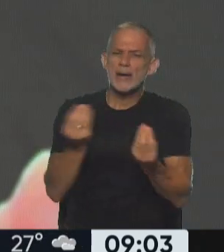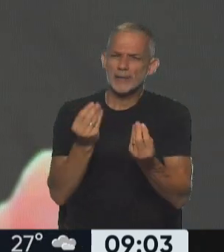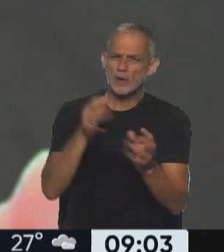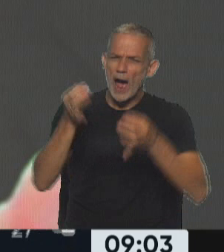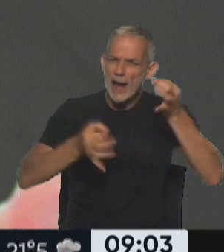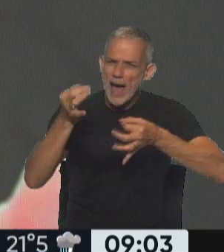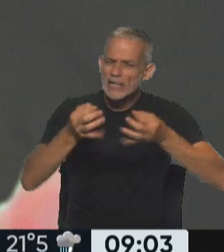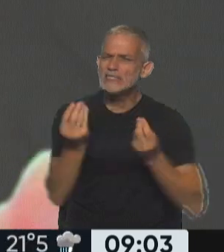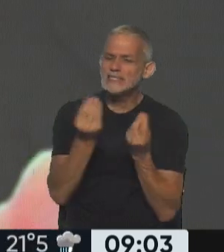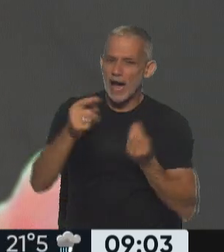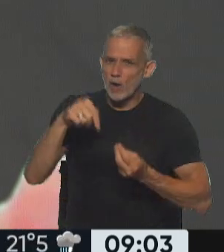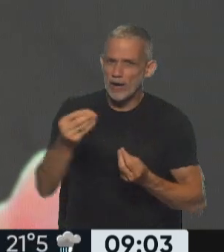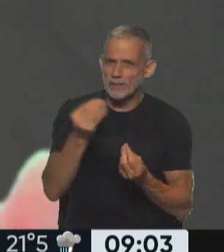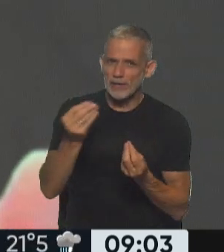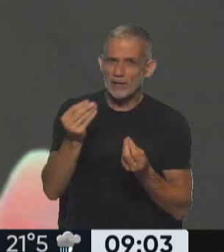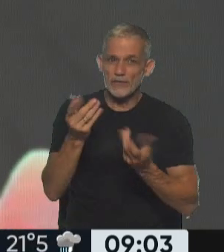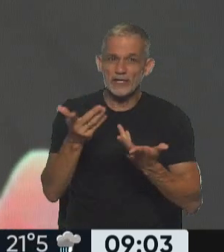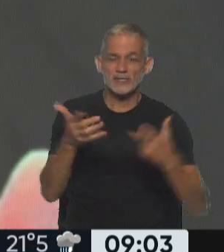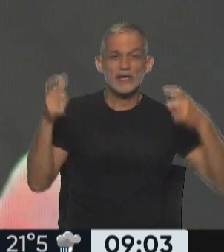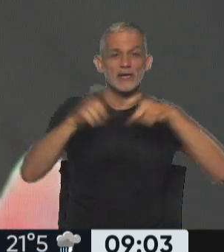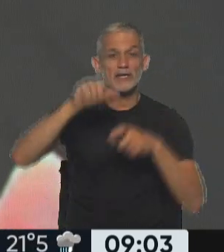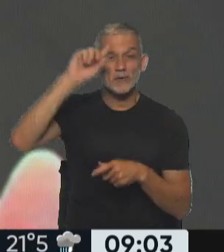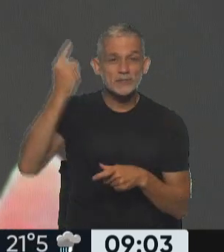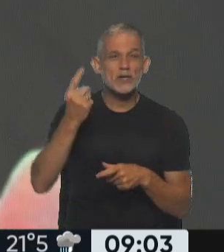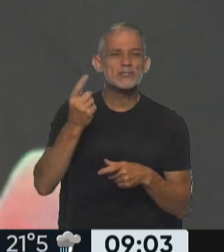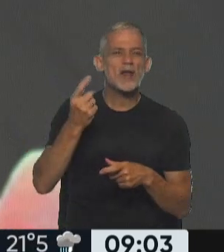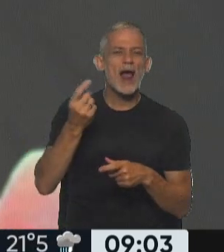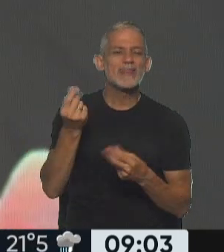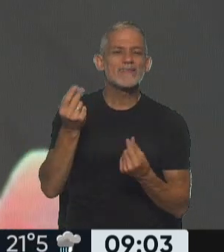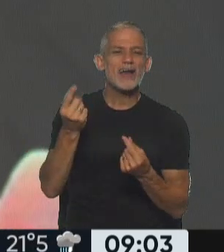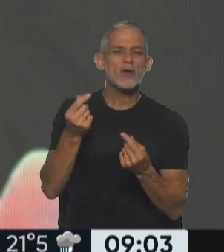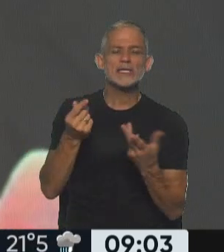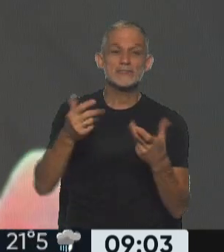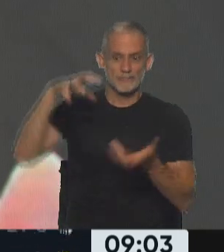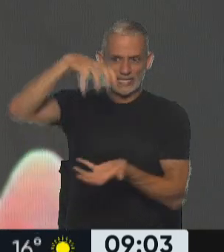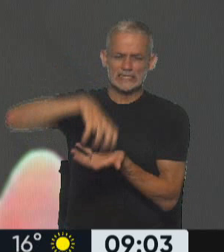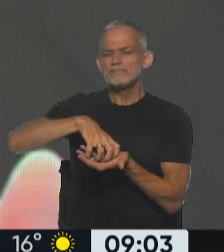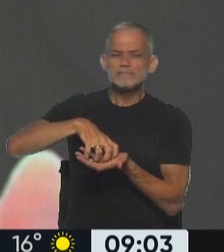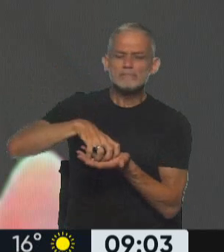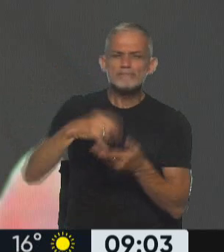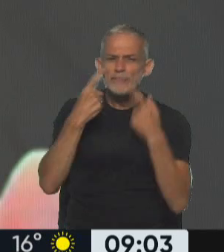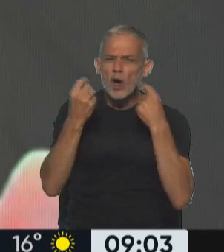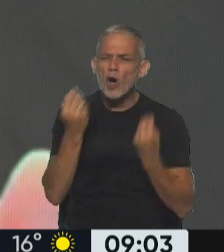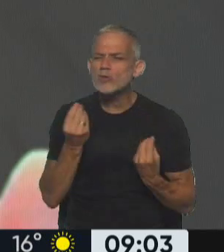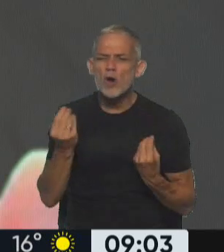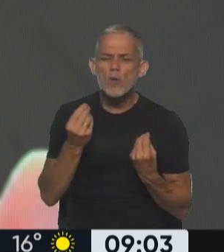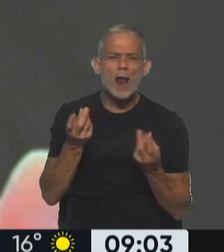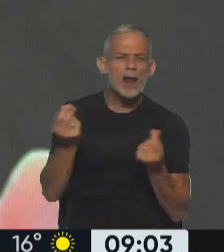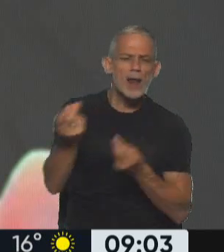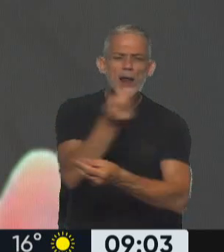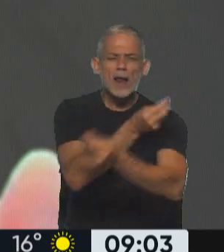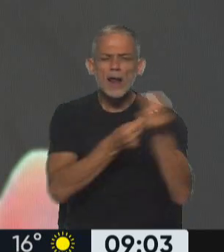analizando la Comisión Nacional de Valores? Que es ese organismo que básicamente regula el